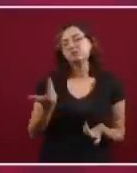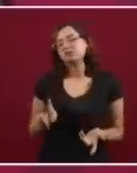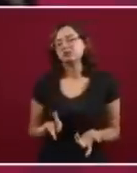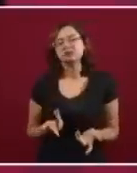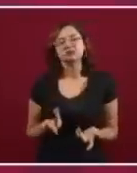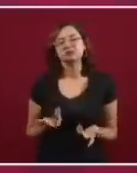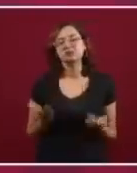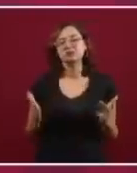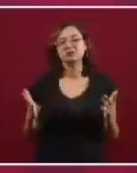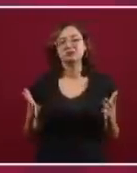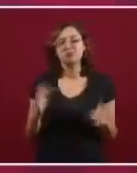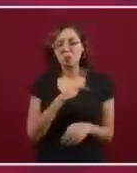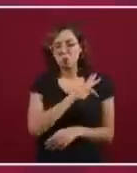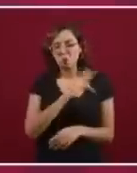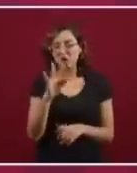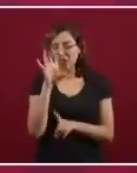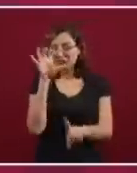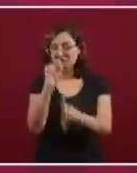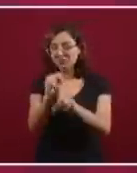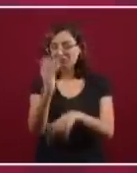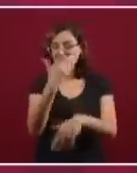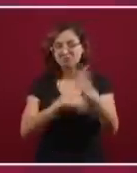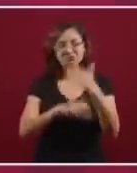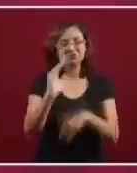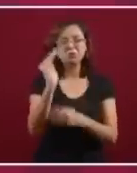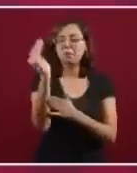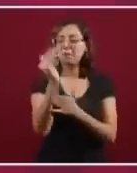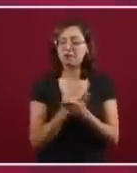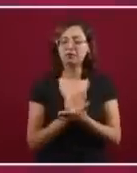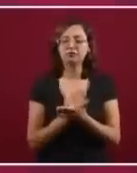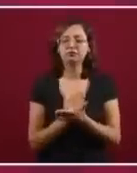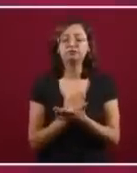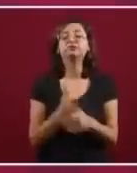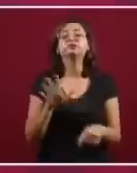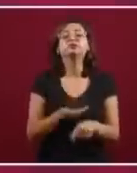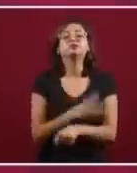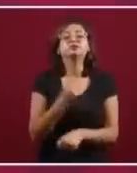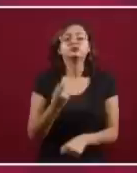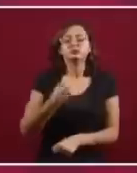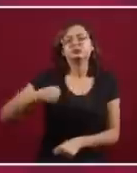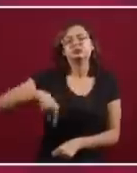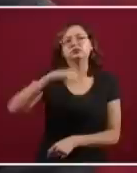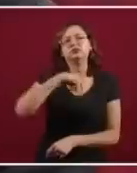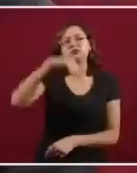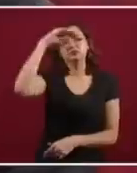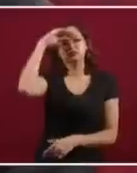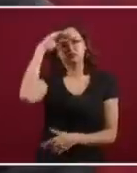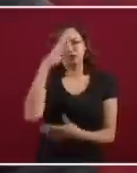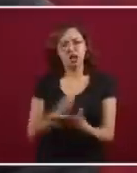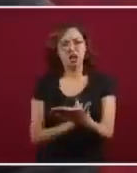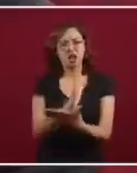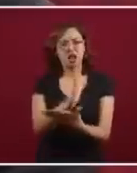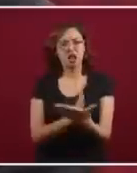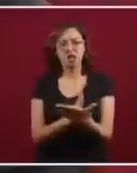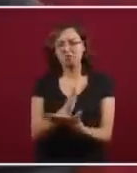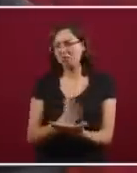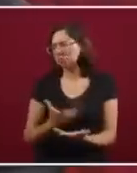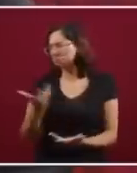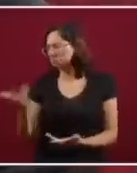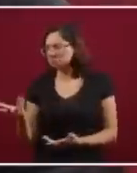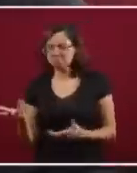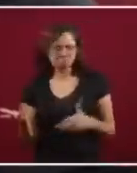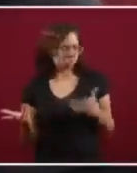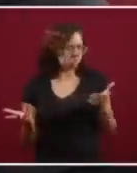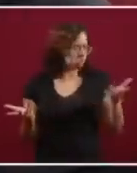el espectro de posibilidades por eso lo que dice el presidente es no descartamos ninguna perspectiva o ningún método